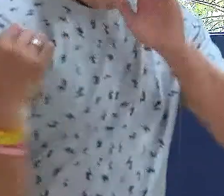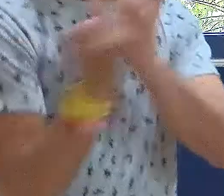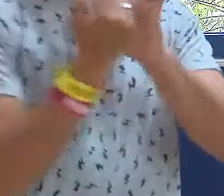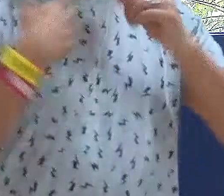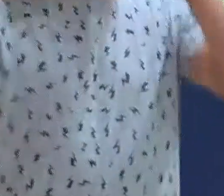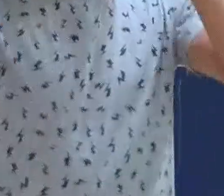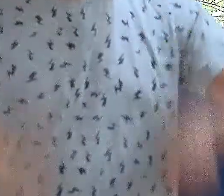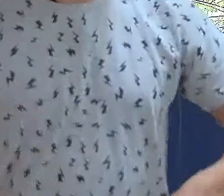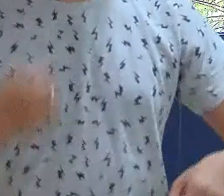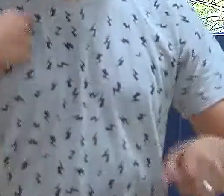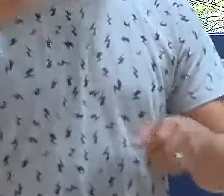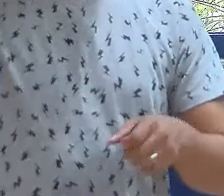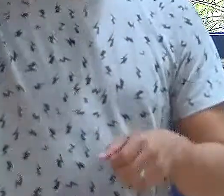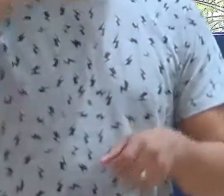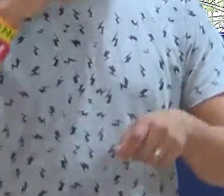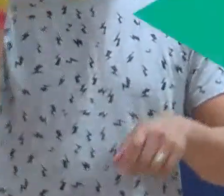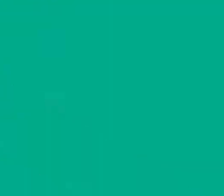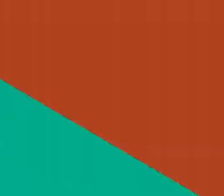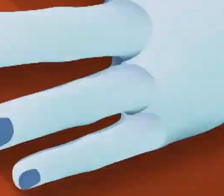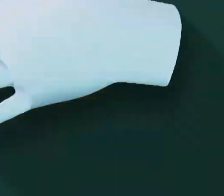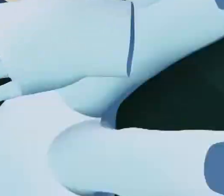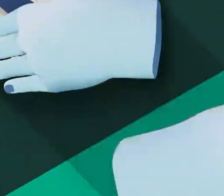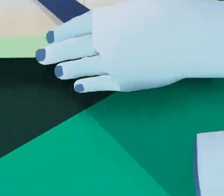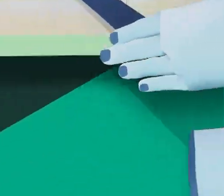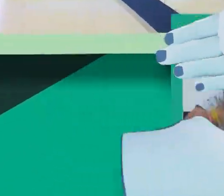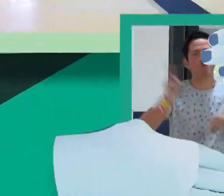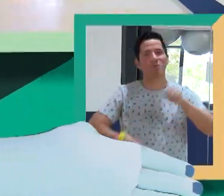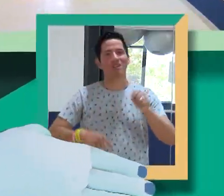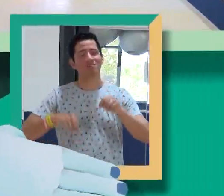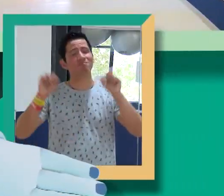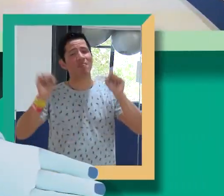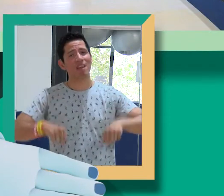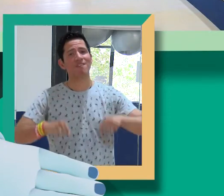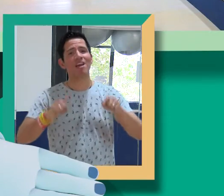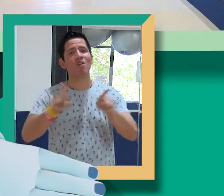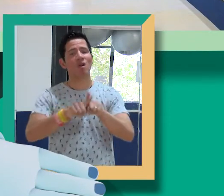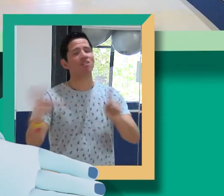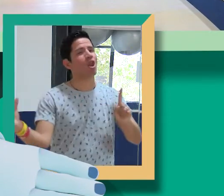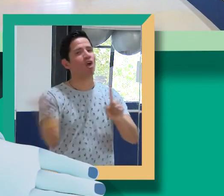sentido ningún tipo de discriminación en mi hogar. Por el contrario.